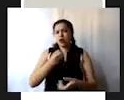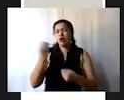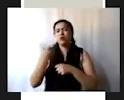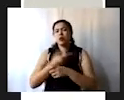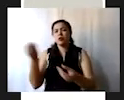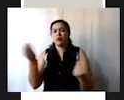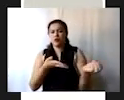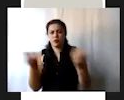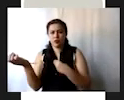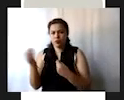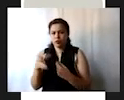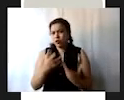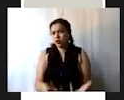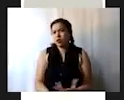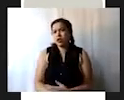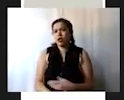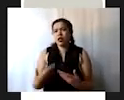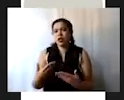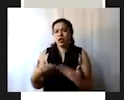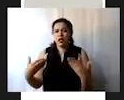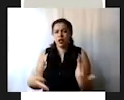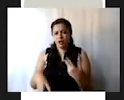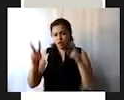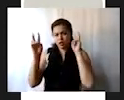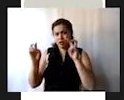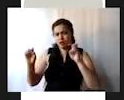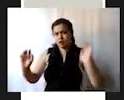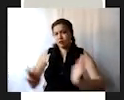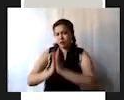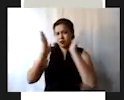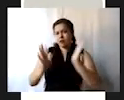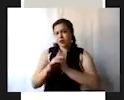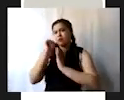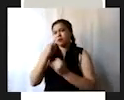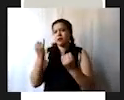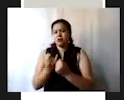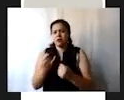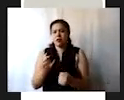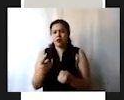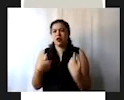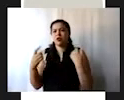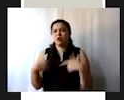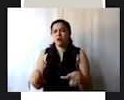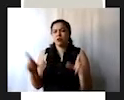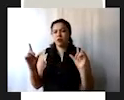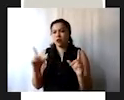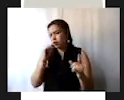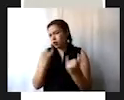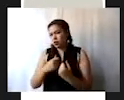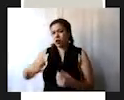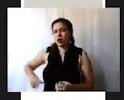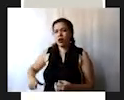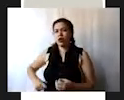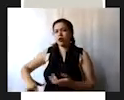oportunidades y pues estar activos en esos temas. Y también en su momento les enseñaba a algunos de los gobiernos locales